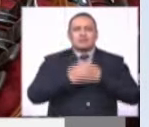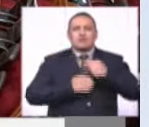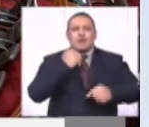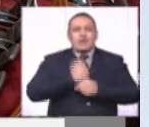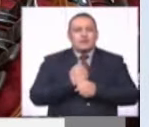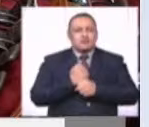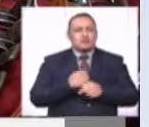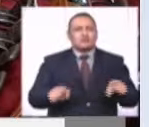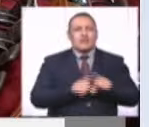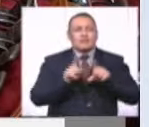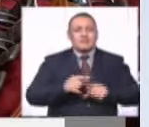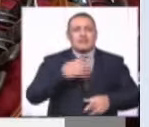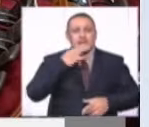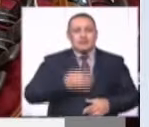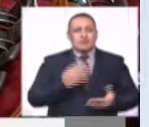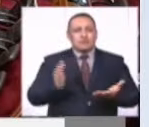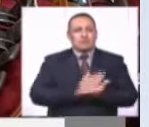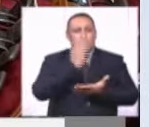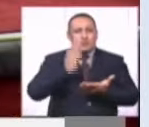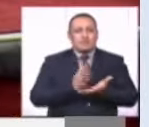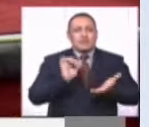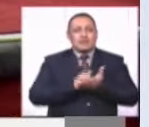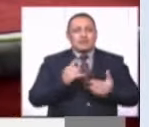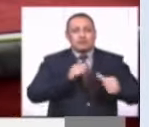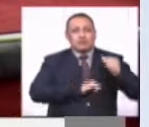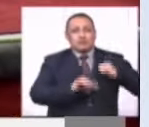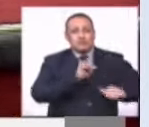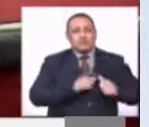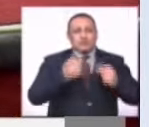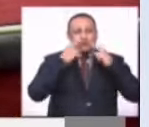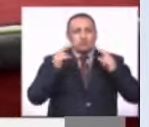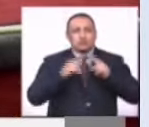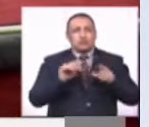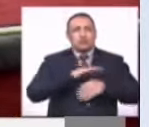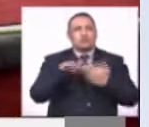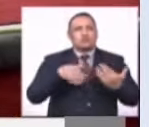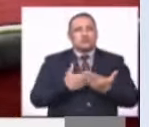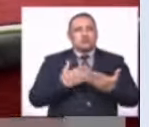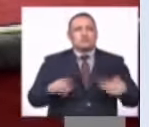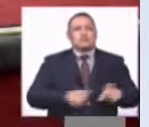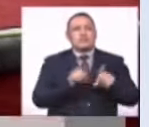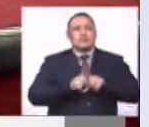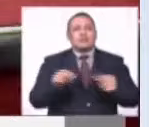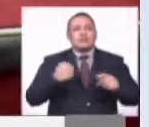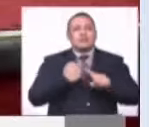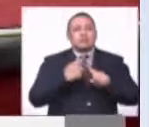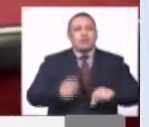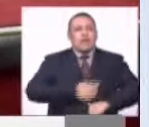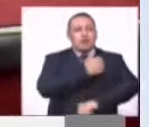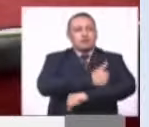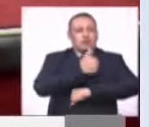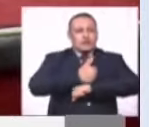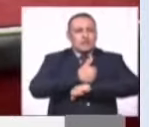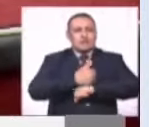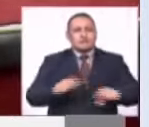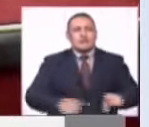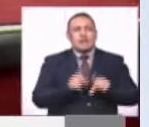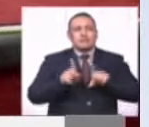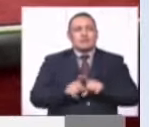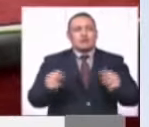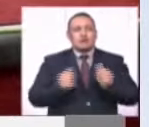atrás. La realidad criminal que nos azota es conocida por todos nosotros y también por las autoridades,